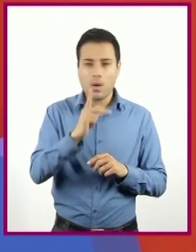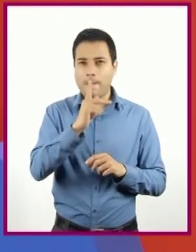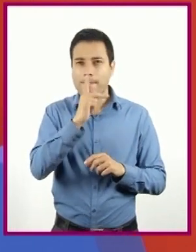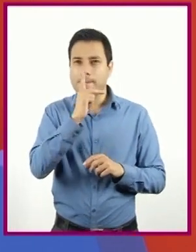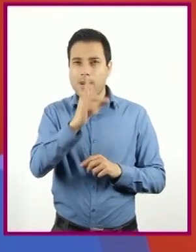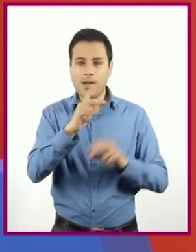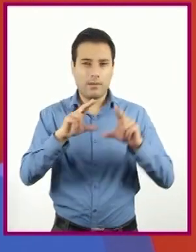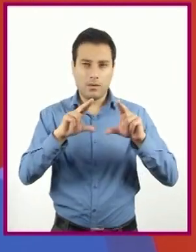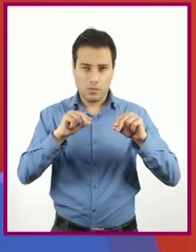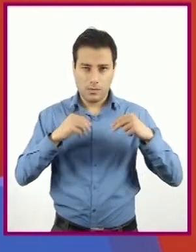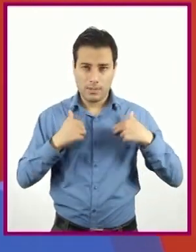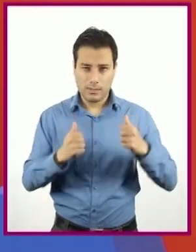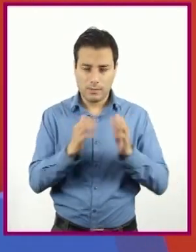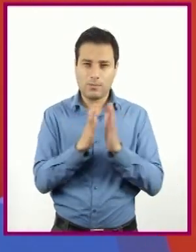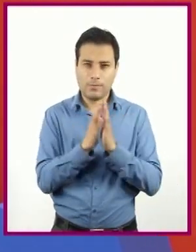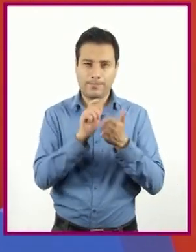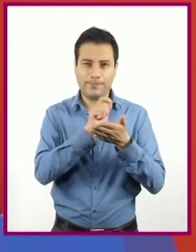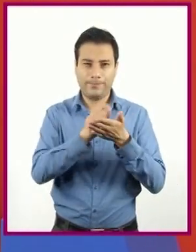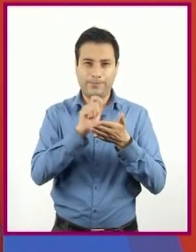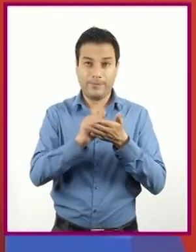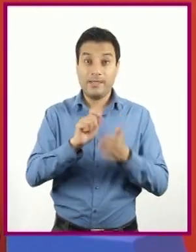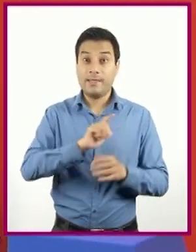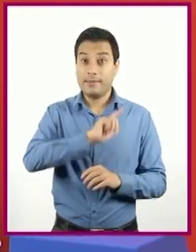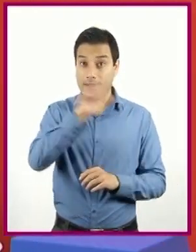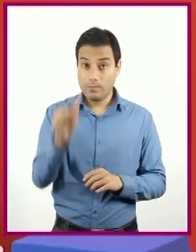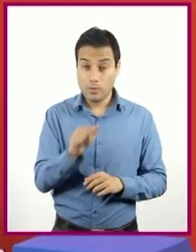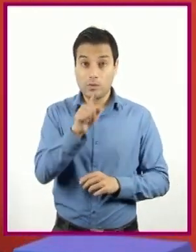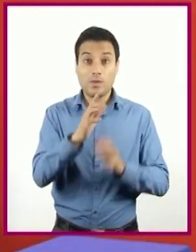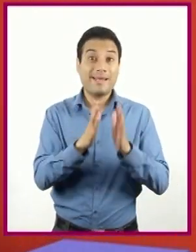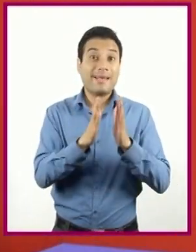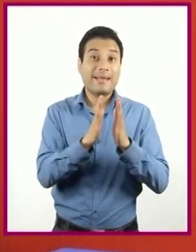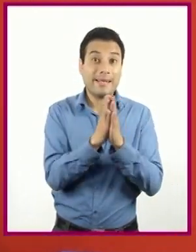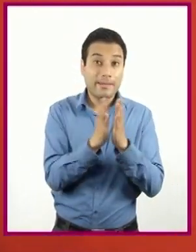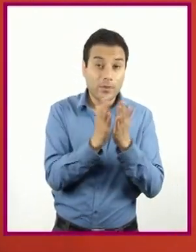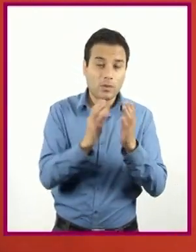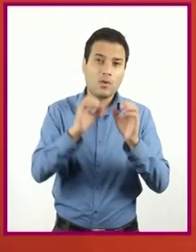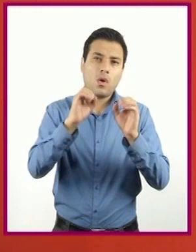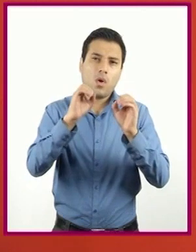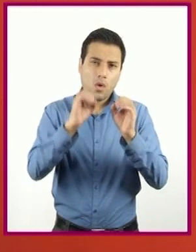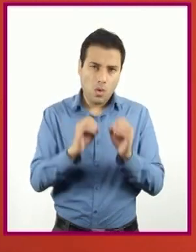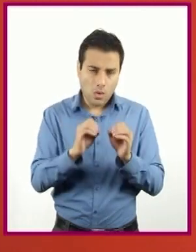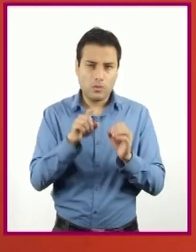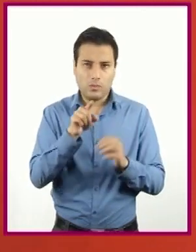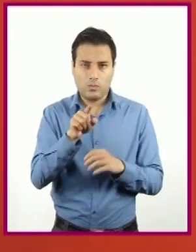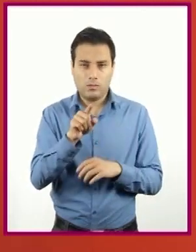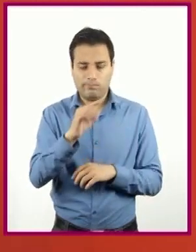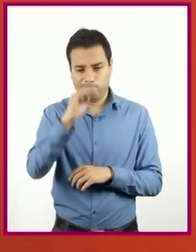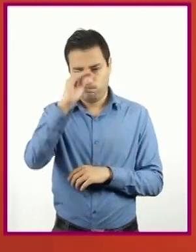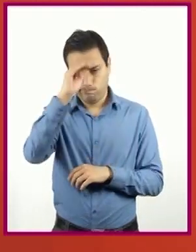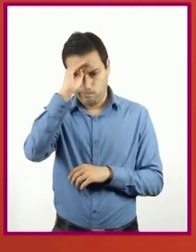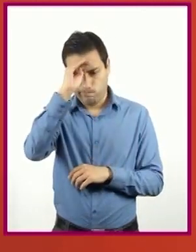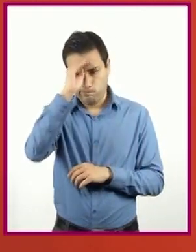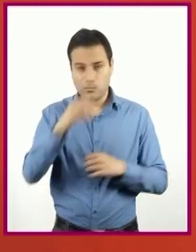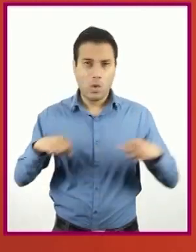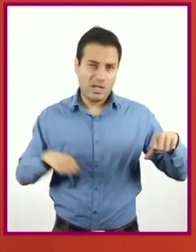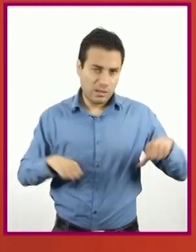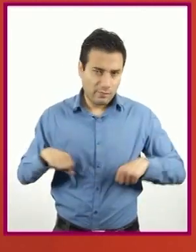sesión. Estas las podrán resolver al consultar sus libros de texto o al reflexionar en torno a los retos